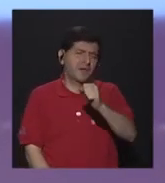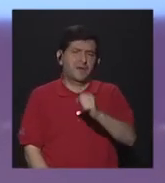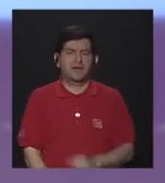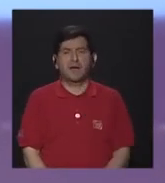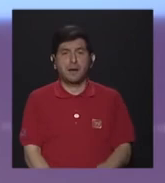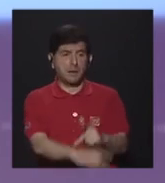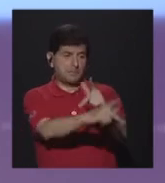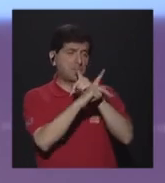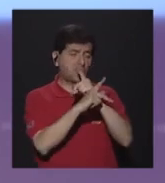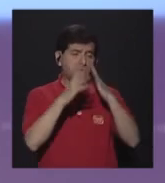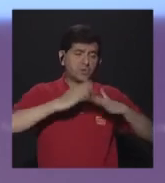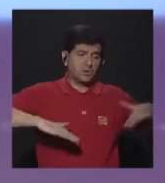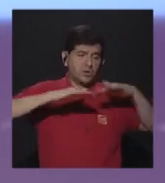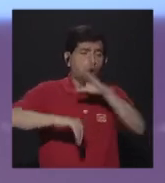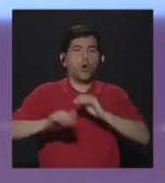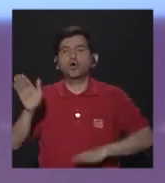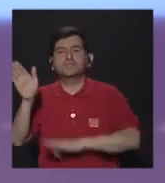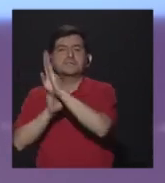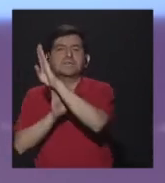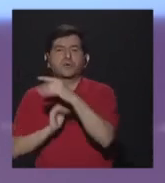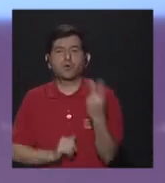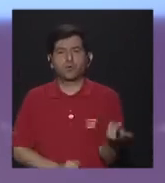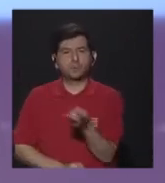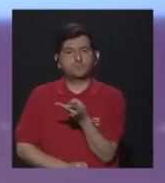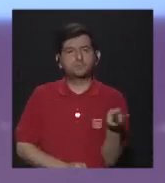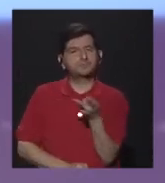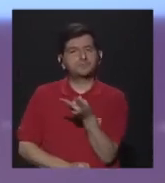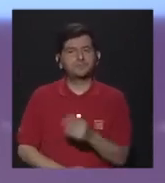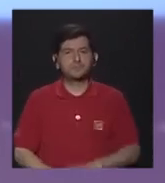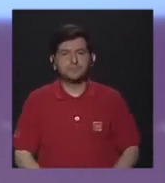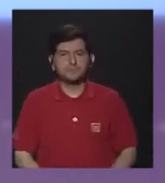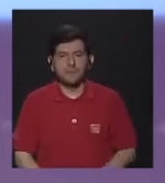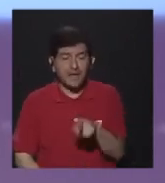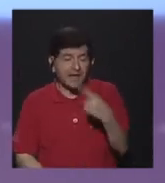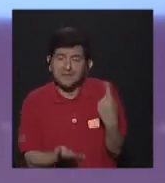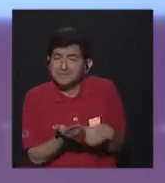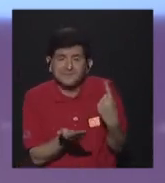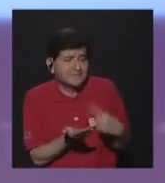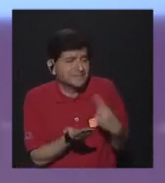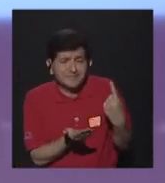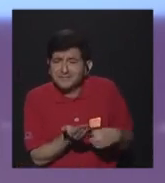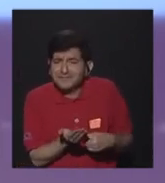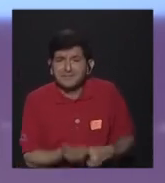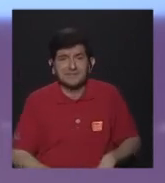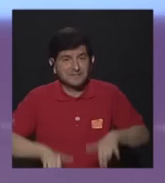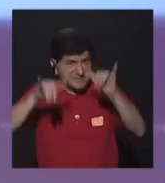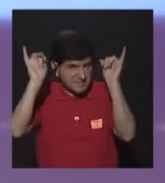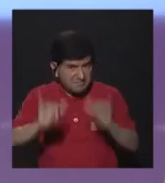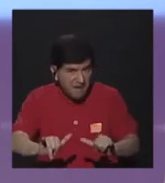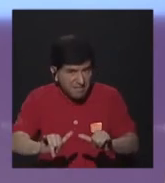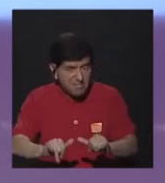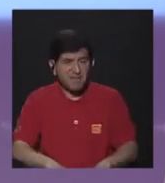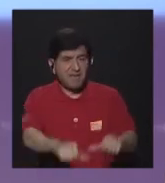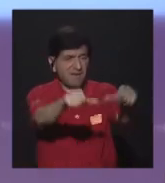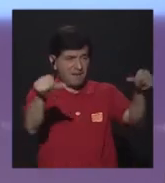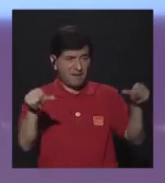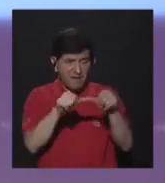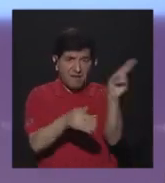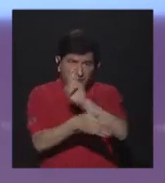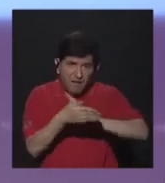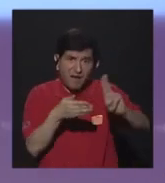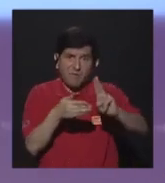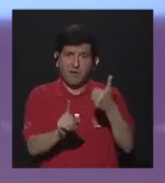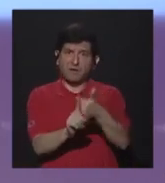protección al ambiente o desarrollo verdad que es un dilema que está presente en nuestras aulas universitarias